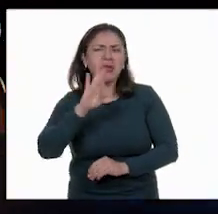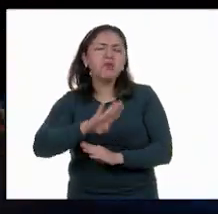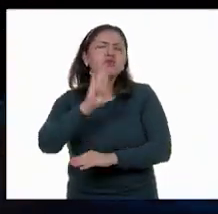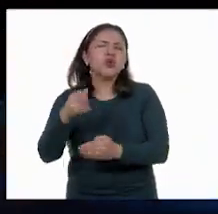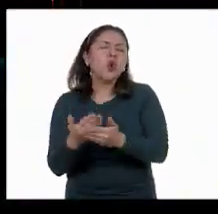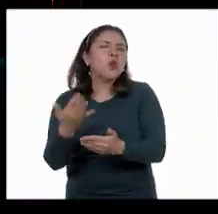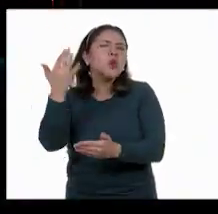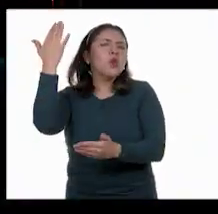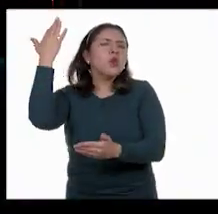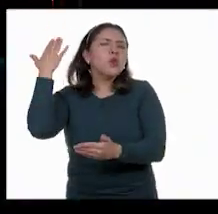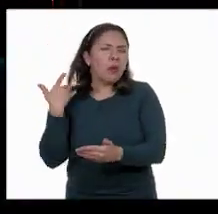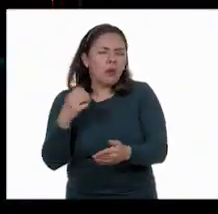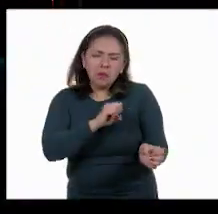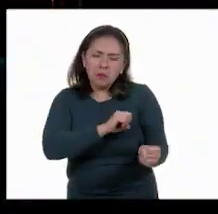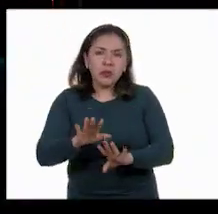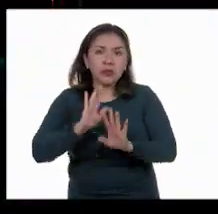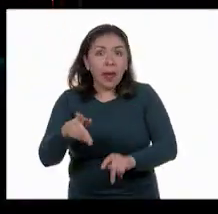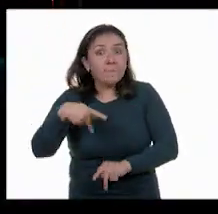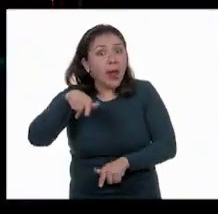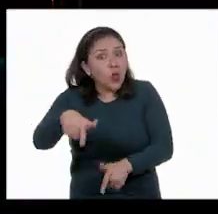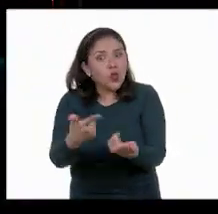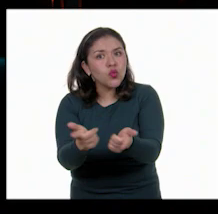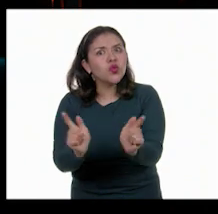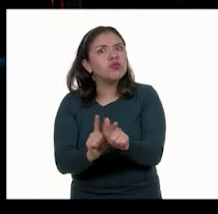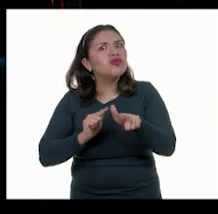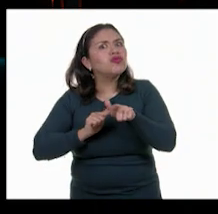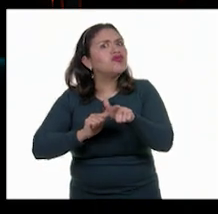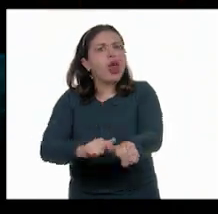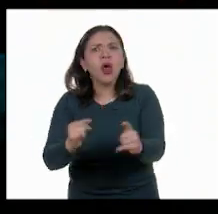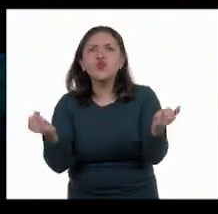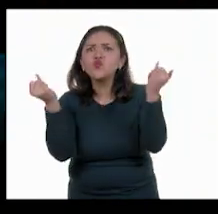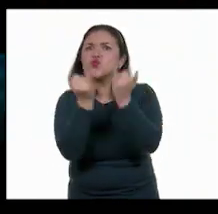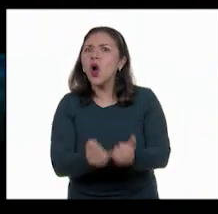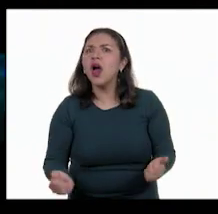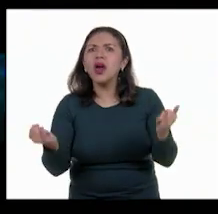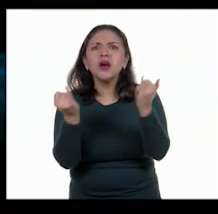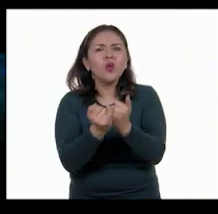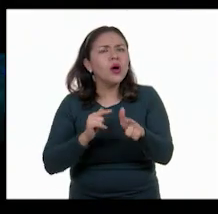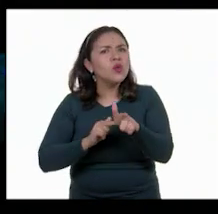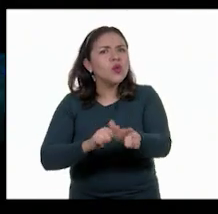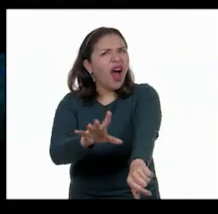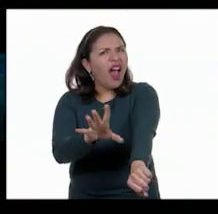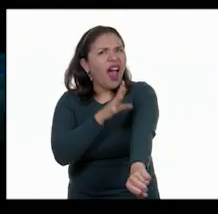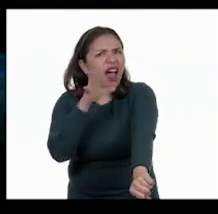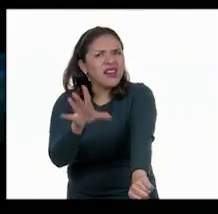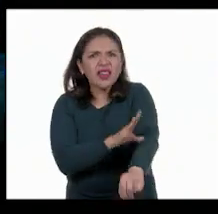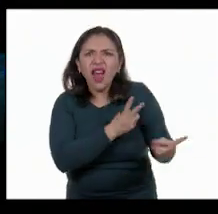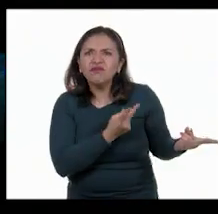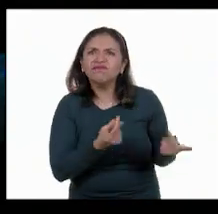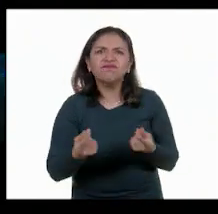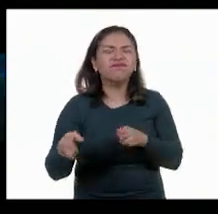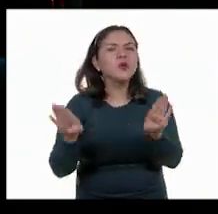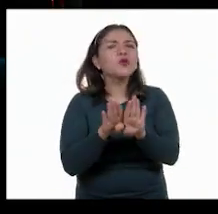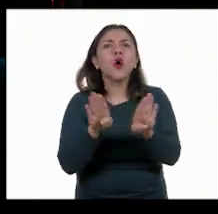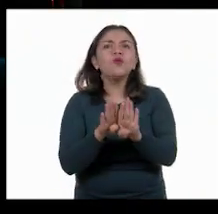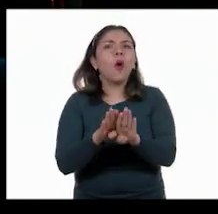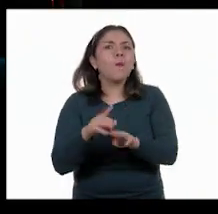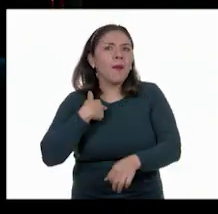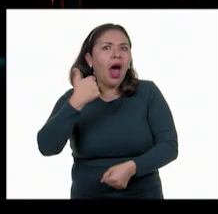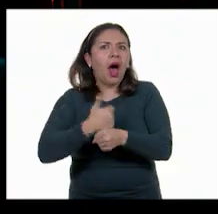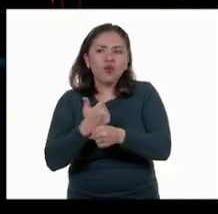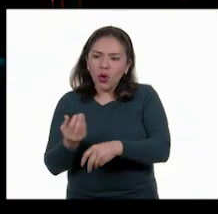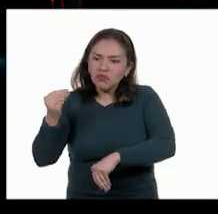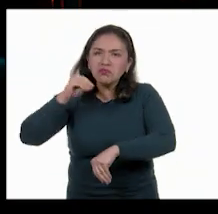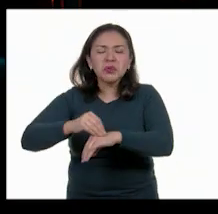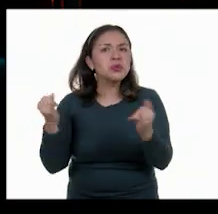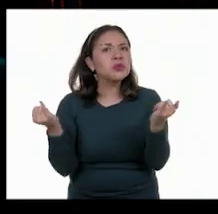físicamente, el ballet tiene esa misma brillantez, esa misma energía que cuando estaba mi abuela, y